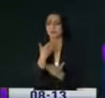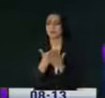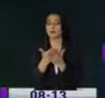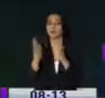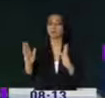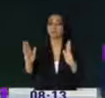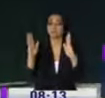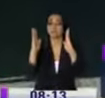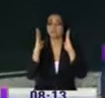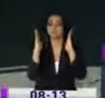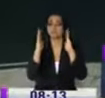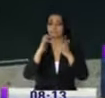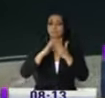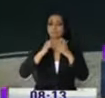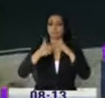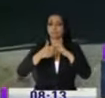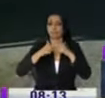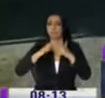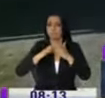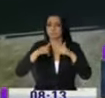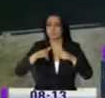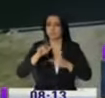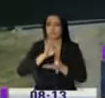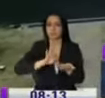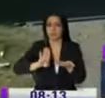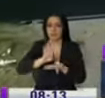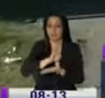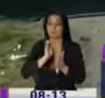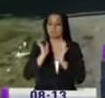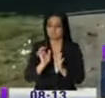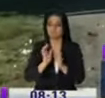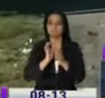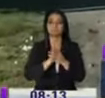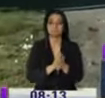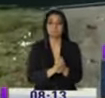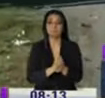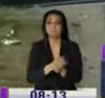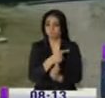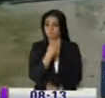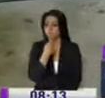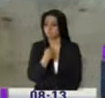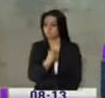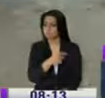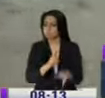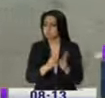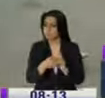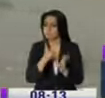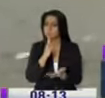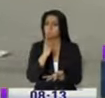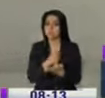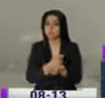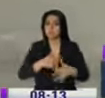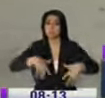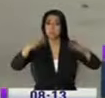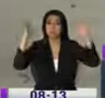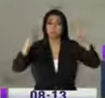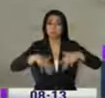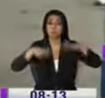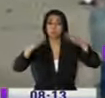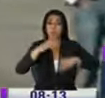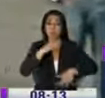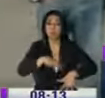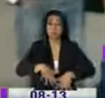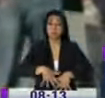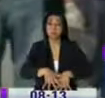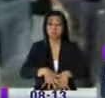darnos oídos a nuestros problemas que tenemos en el barrio. Aquí, como dice el vecino, cuando llueve, esto es un río de agua.